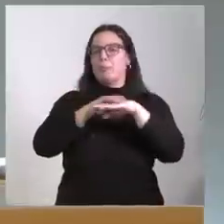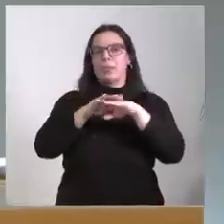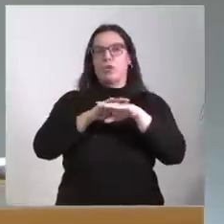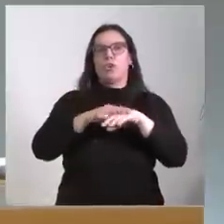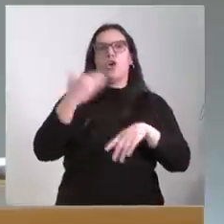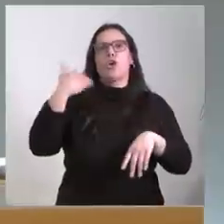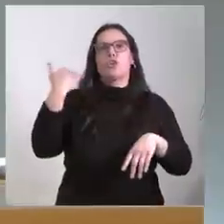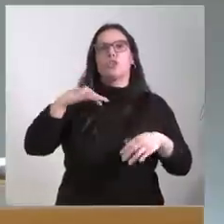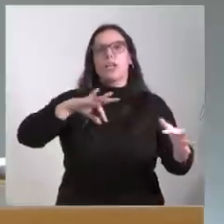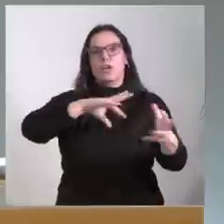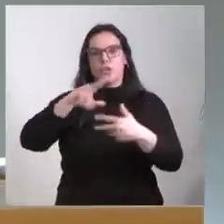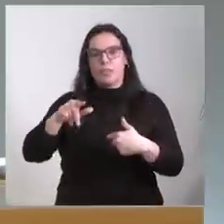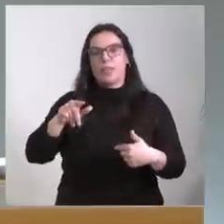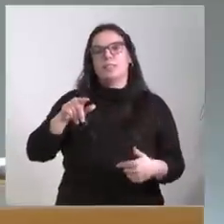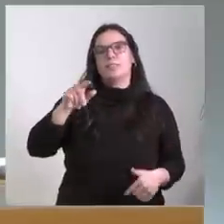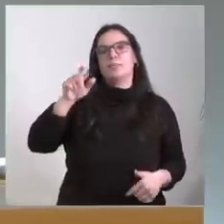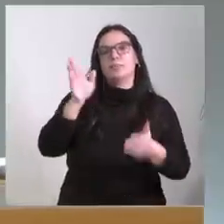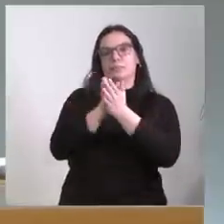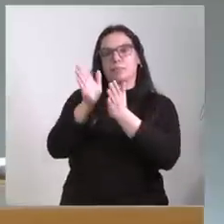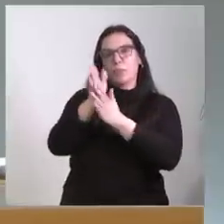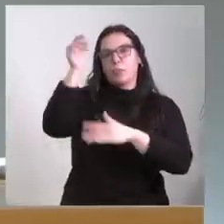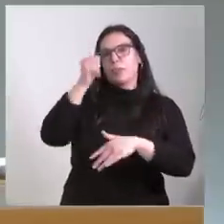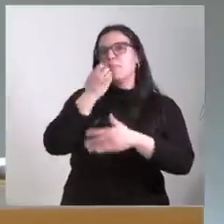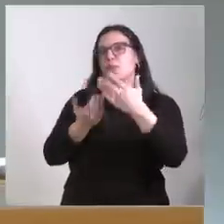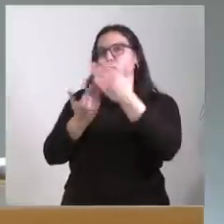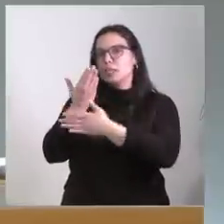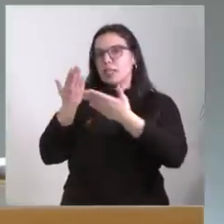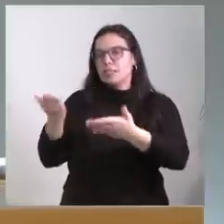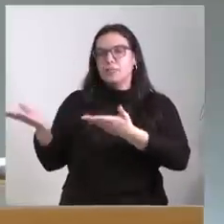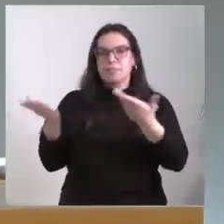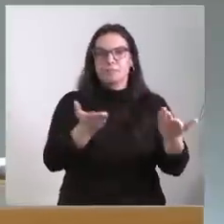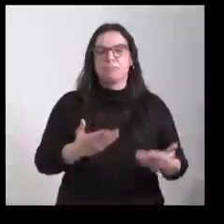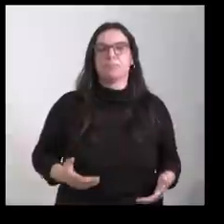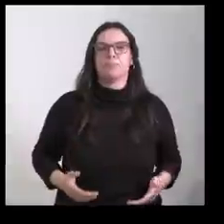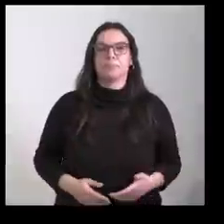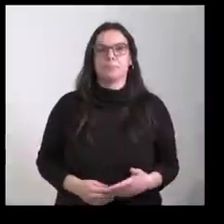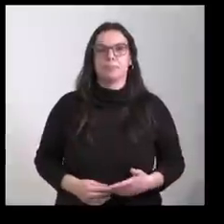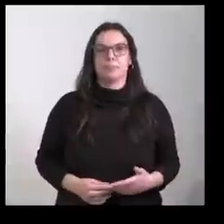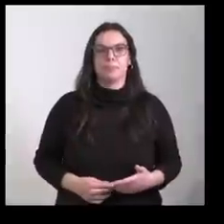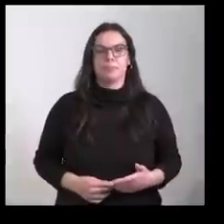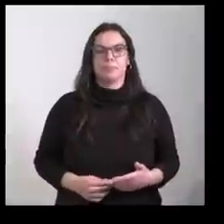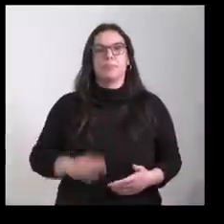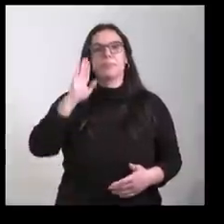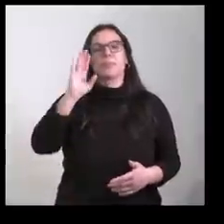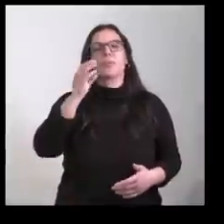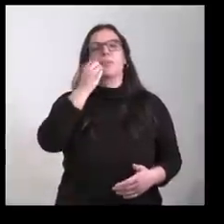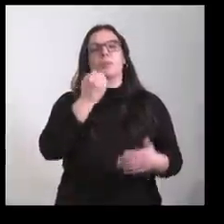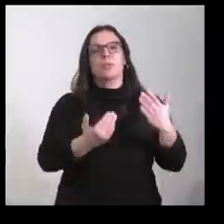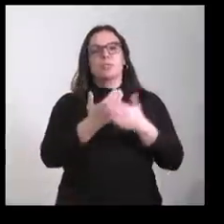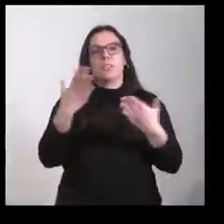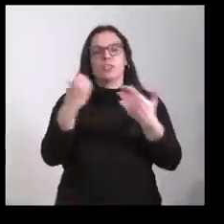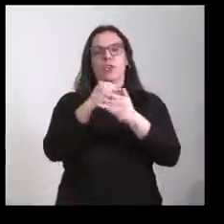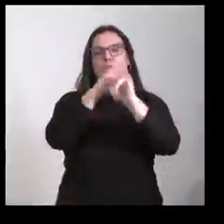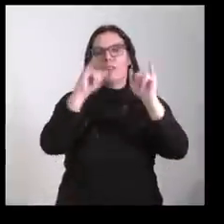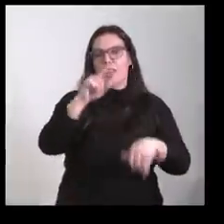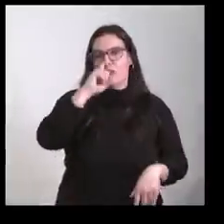sorianoticias allí tenemos a Sergio García Buenos días Sergio adelante cuando quieras Hola muy buenas a todos y Feliz